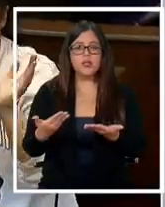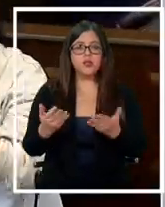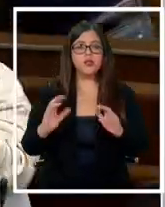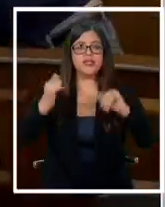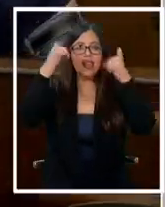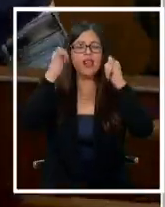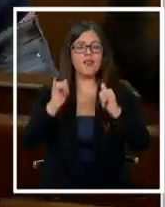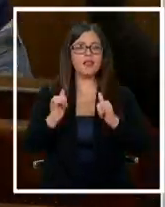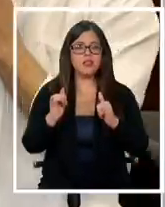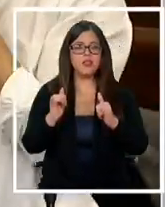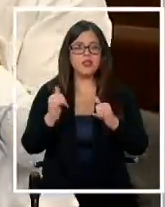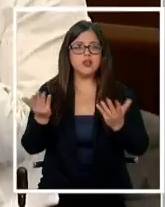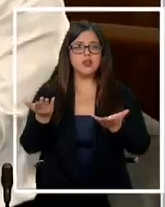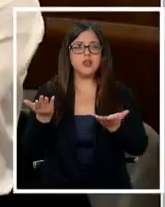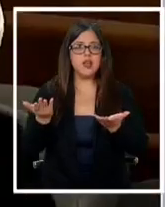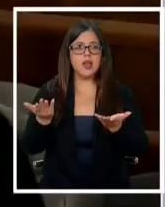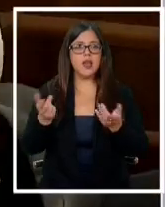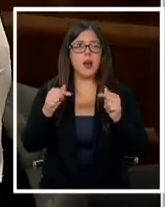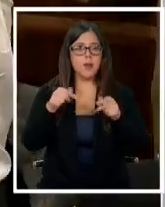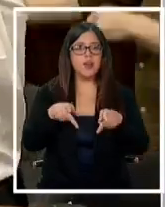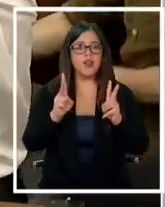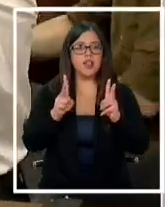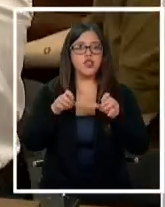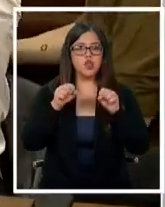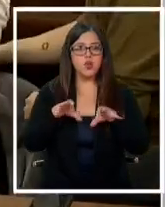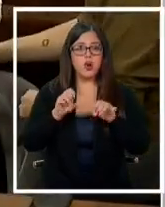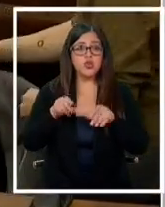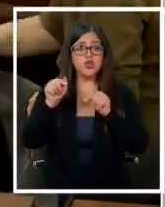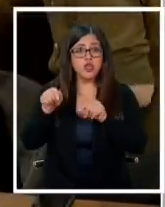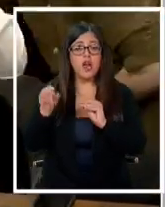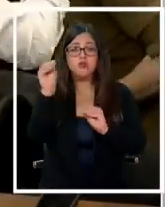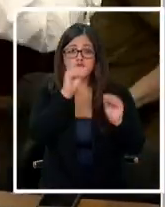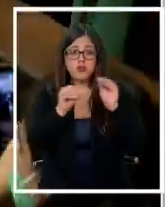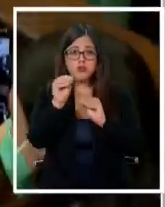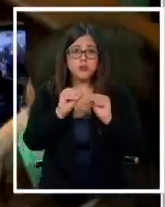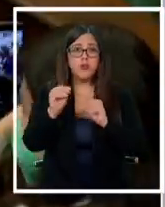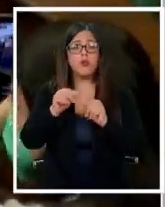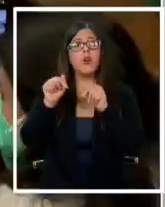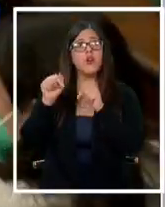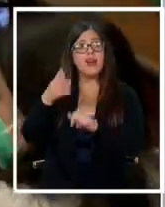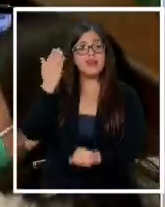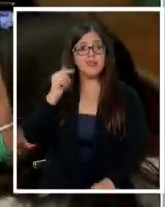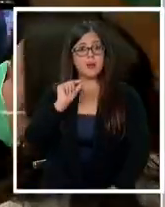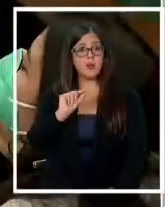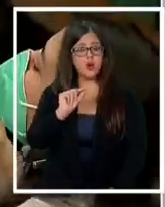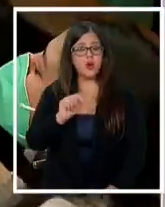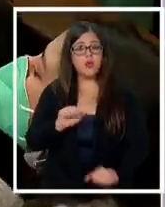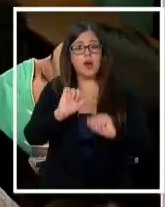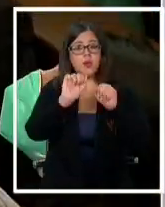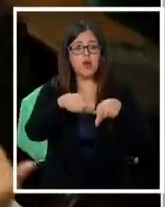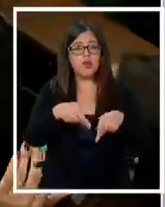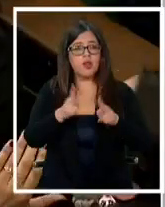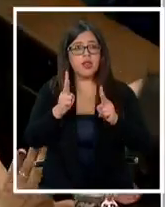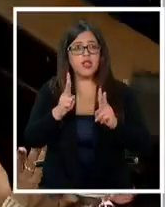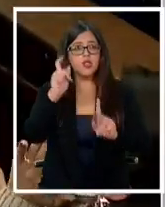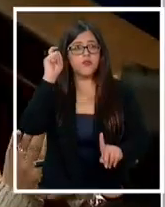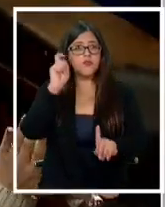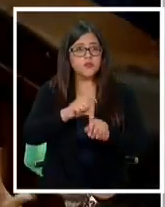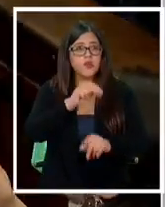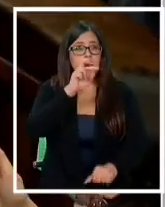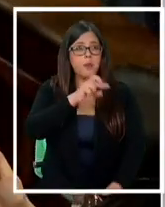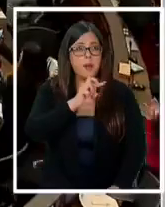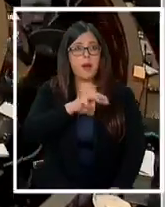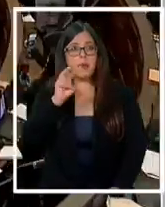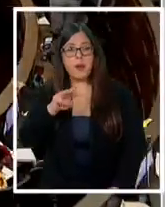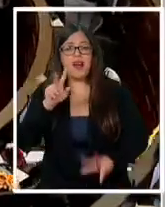celebraciones para este derecho a la educación que está en construcción dentro es de hecho hace poco se aprobó el derecho preferente de los padres